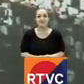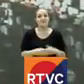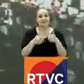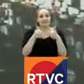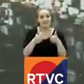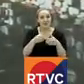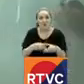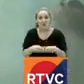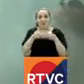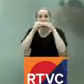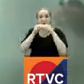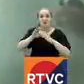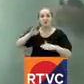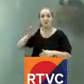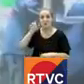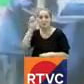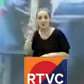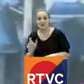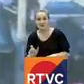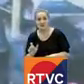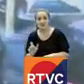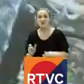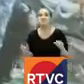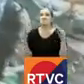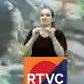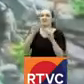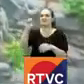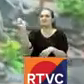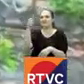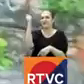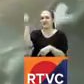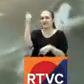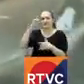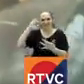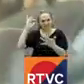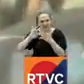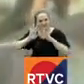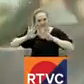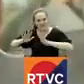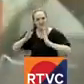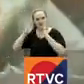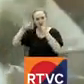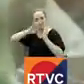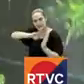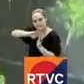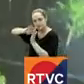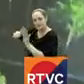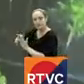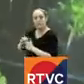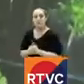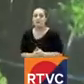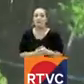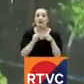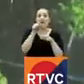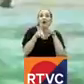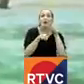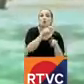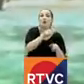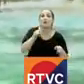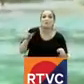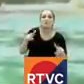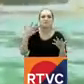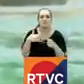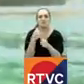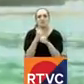enhorabuena por el biche, por los habitantes del Pacífico y también por el gran Petronio Álvarez. Hay quienes han dedicado su trabajo a prevenir el riesgo en la población infantil y